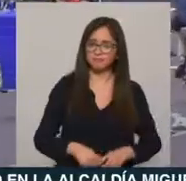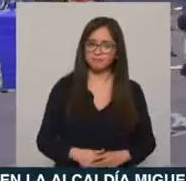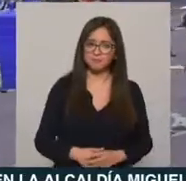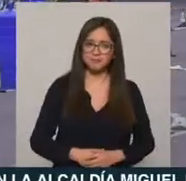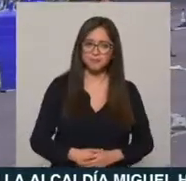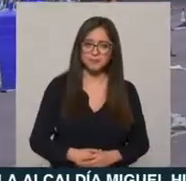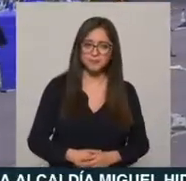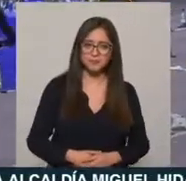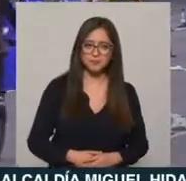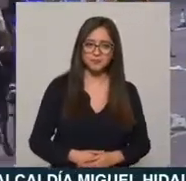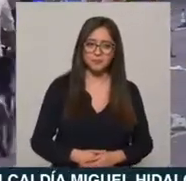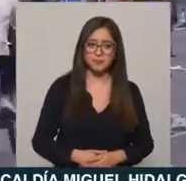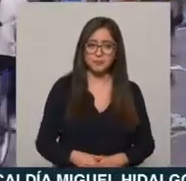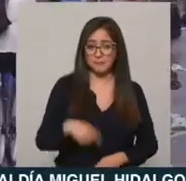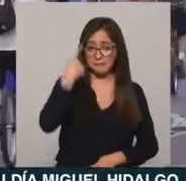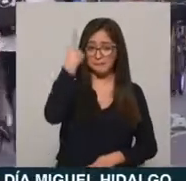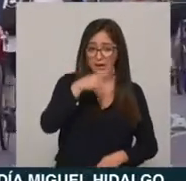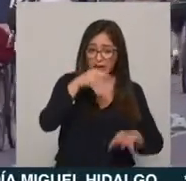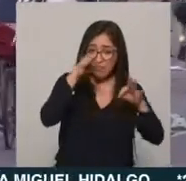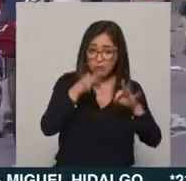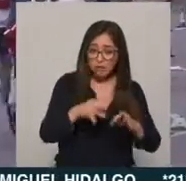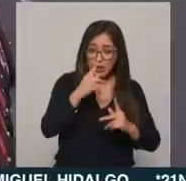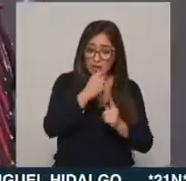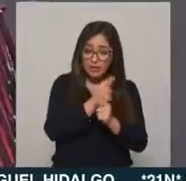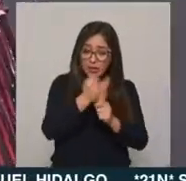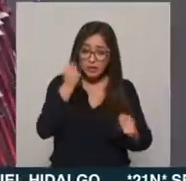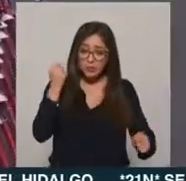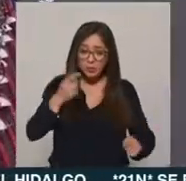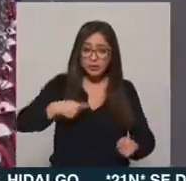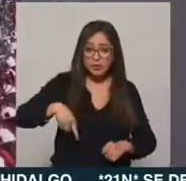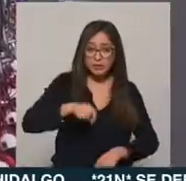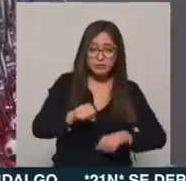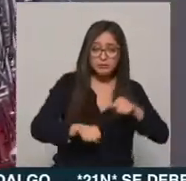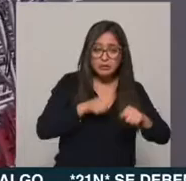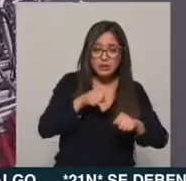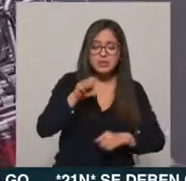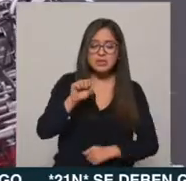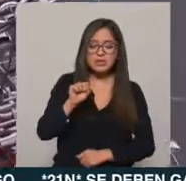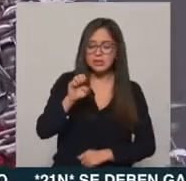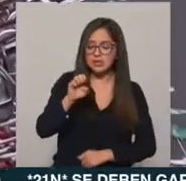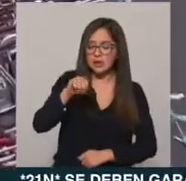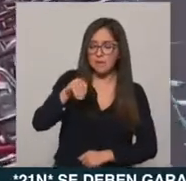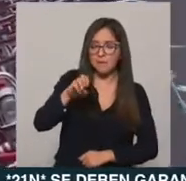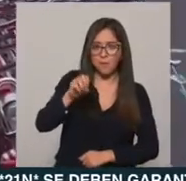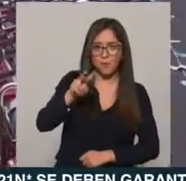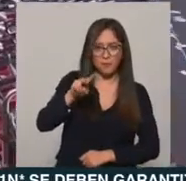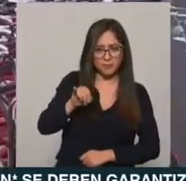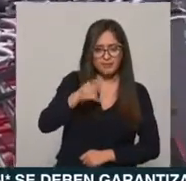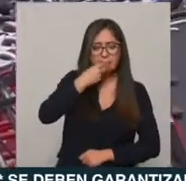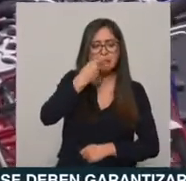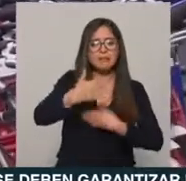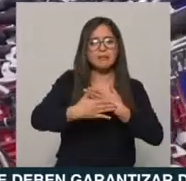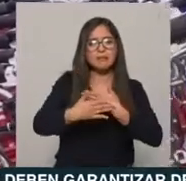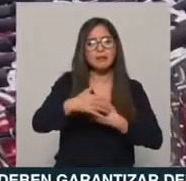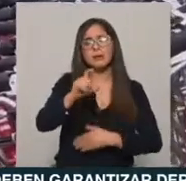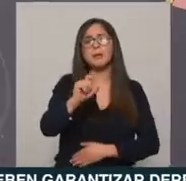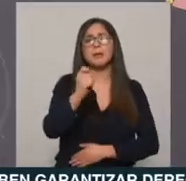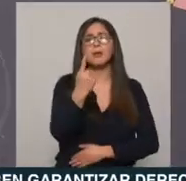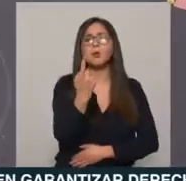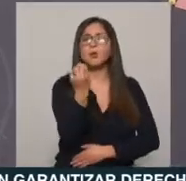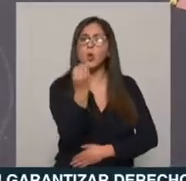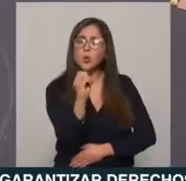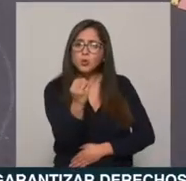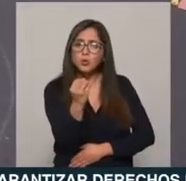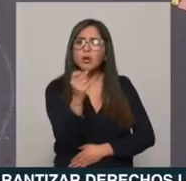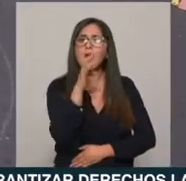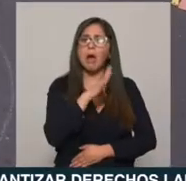Para dar prioridad al uso del transporte público y la bicicleta, la Secretaría de Movilidad anunció que a partir del próximo 21 de octubre